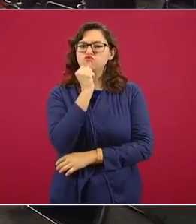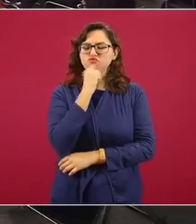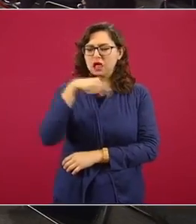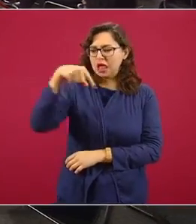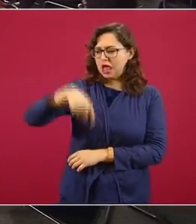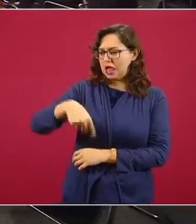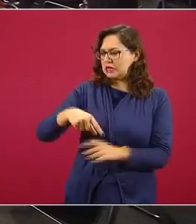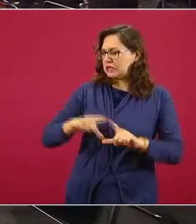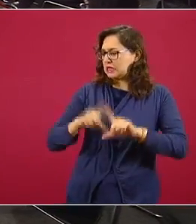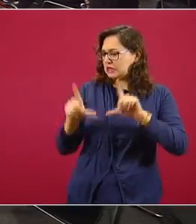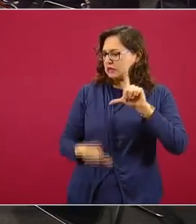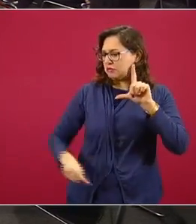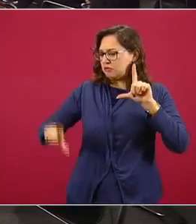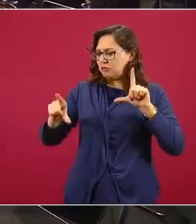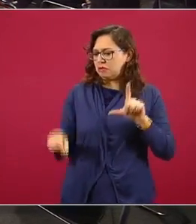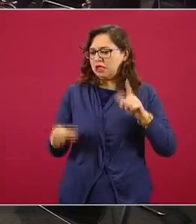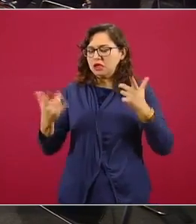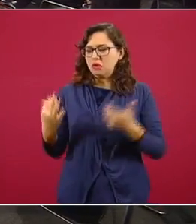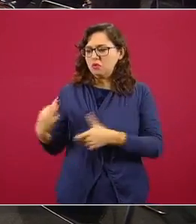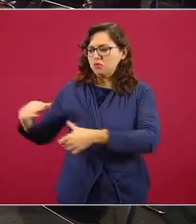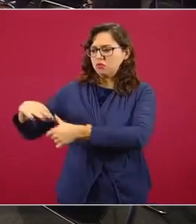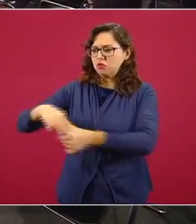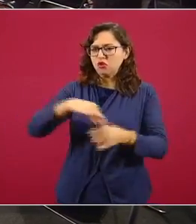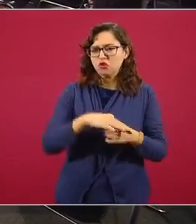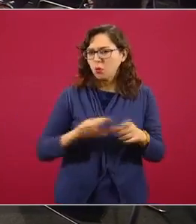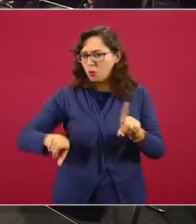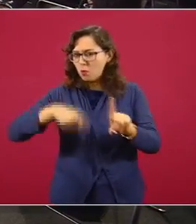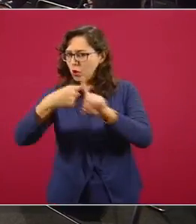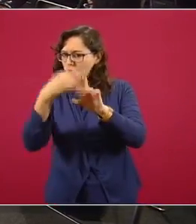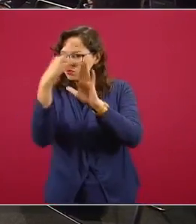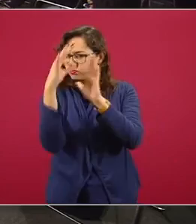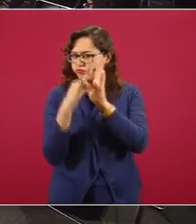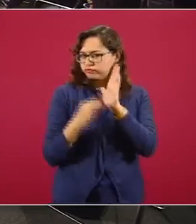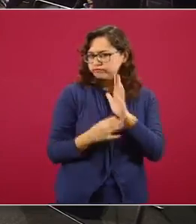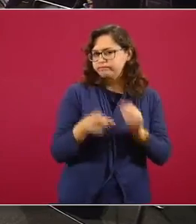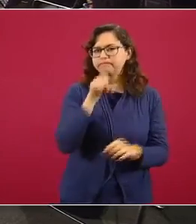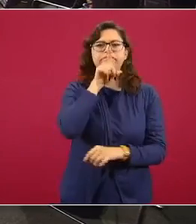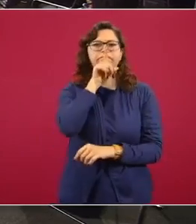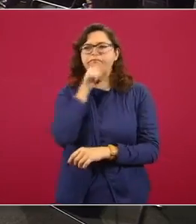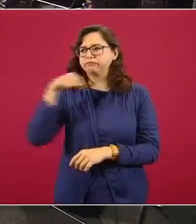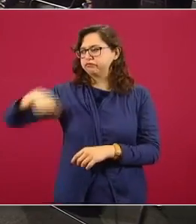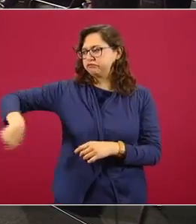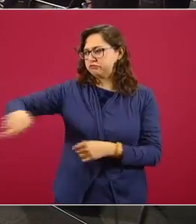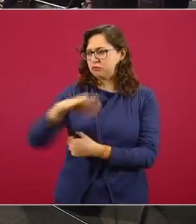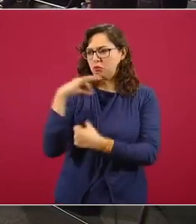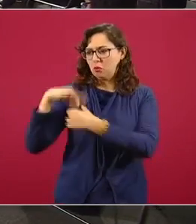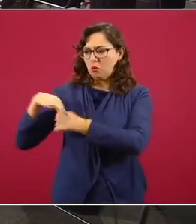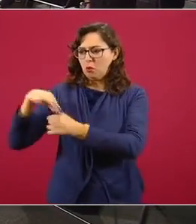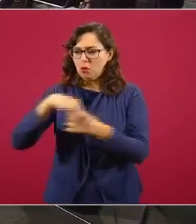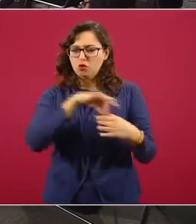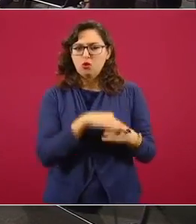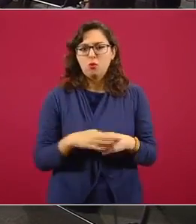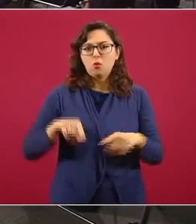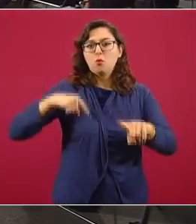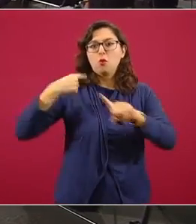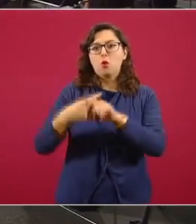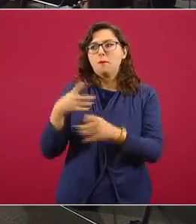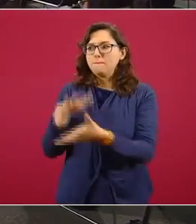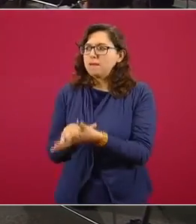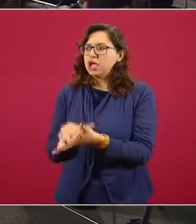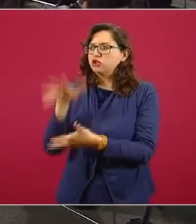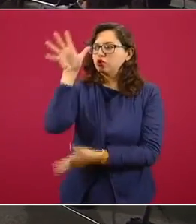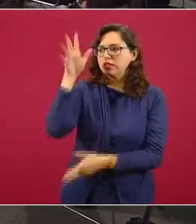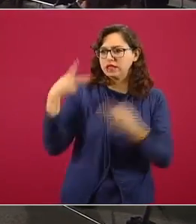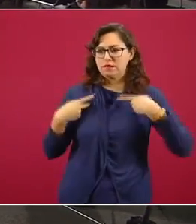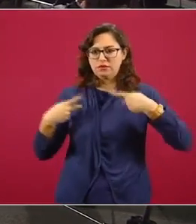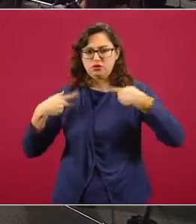sí se escoge con base en la mayoría popular. Usted ha sido el presidente con más votos contabilizados